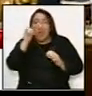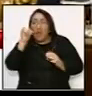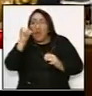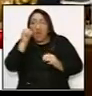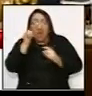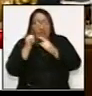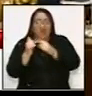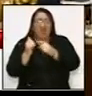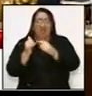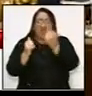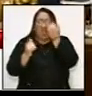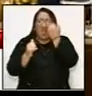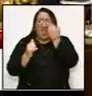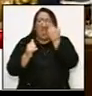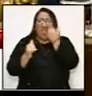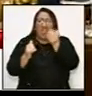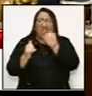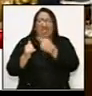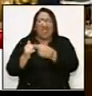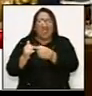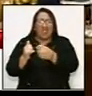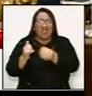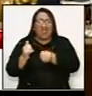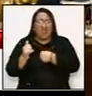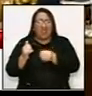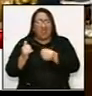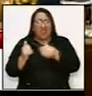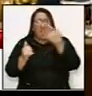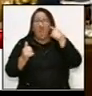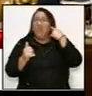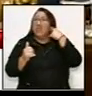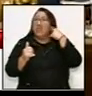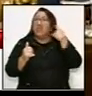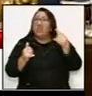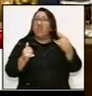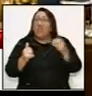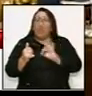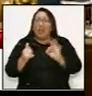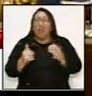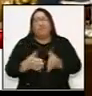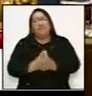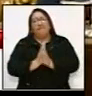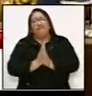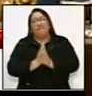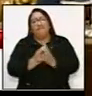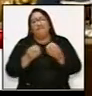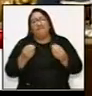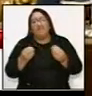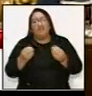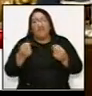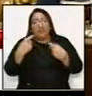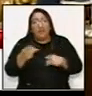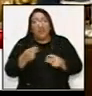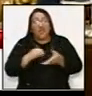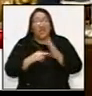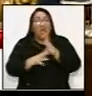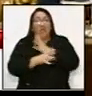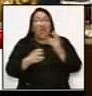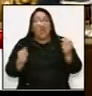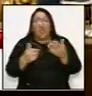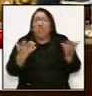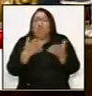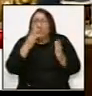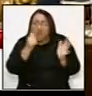la década de los 70, la que teníamos nosotros, que no tenía sonido. Por favor, si se vio y ya ahora ha desaparecido, porque ya no